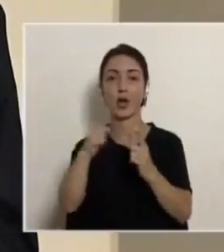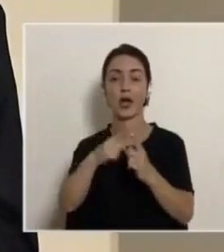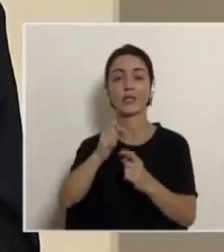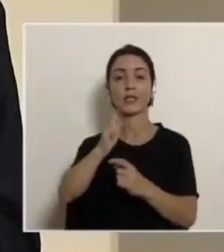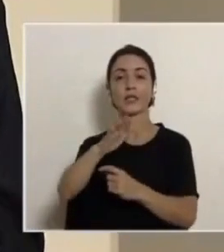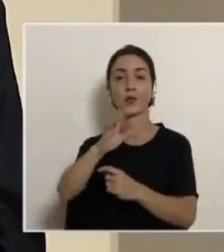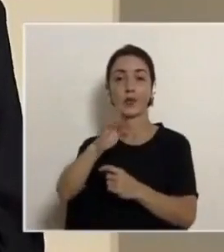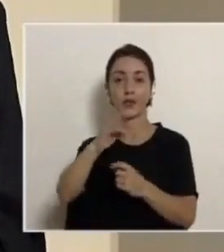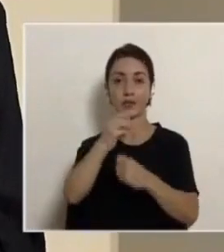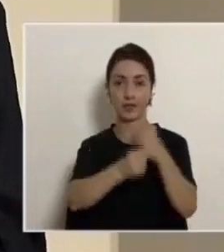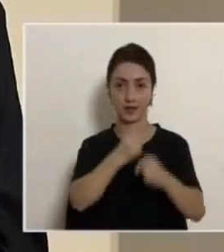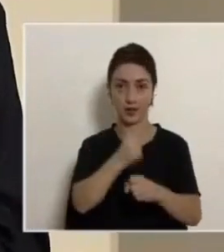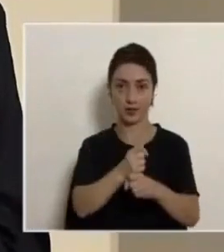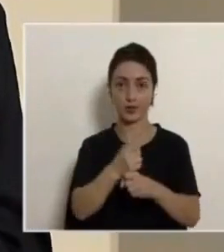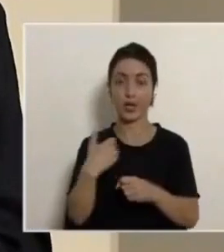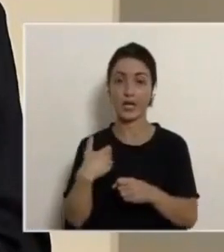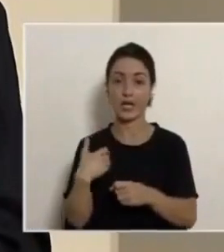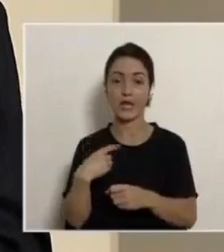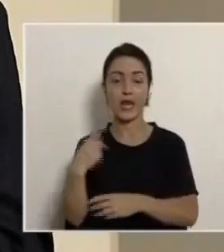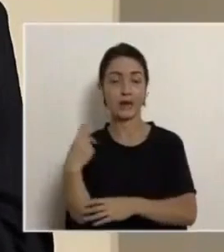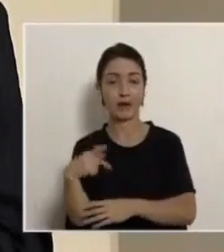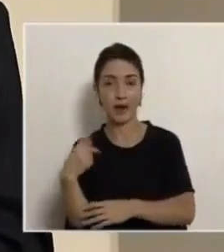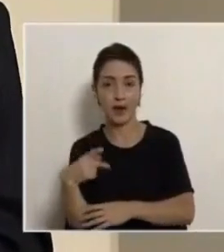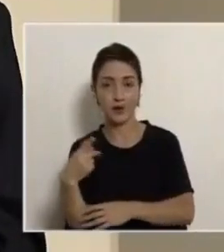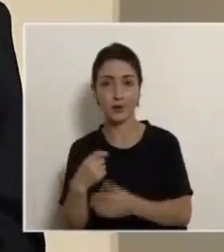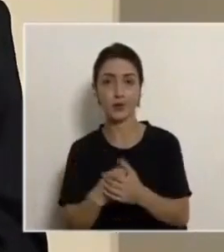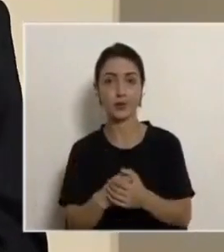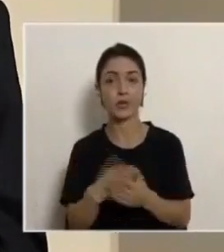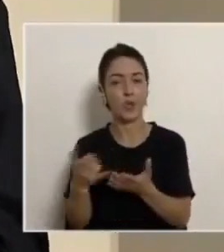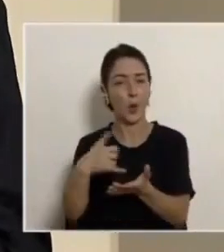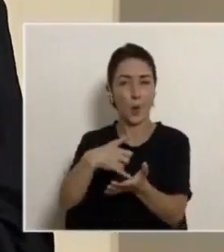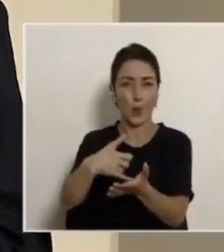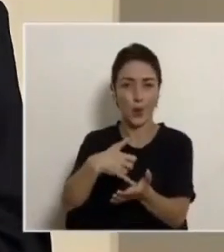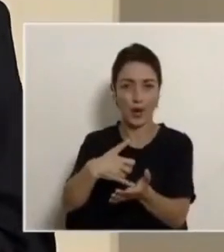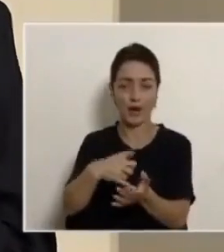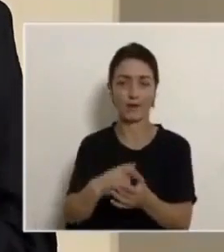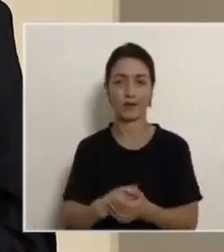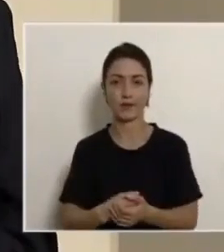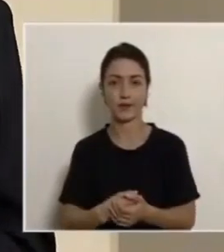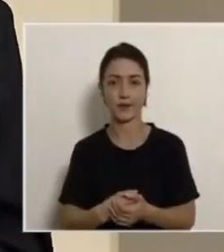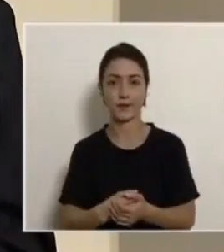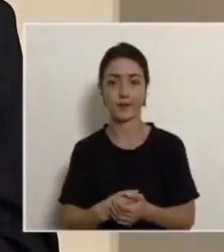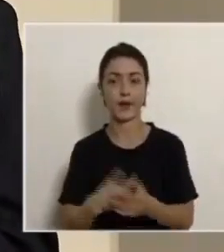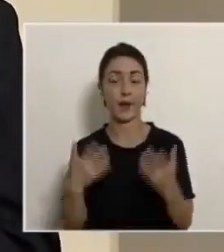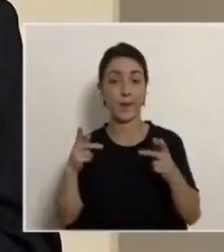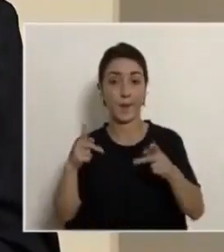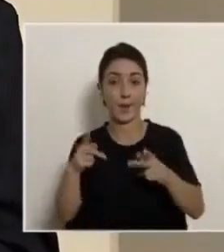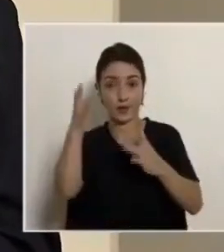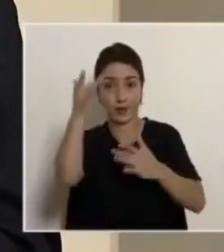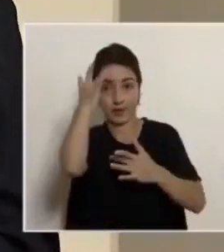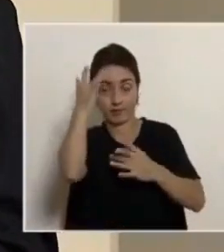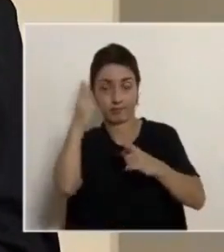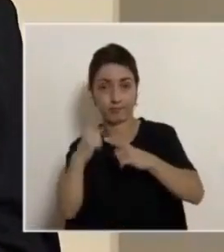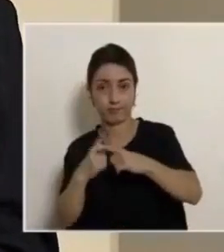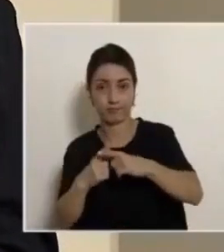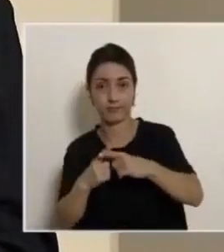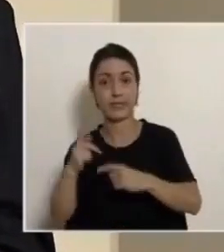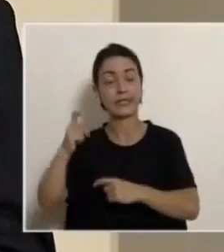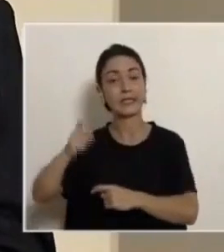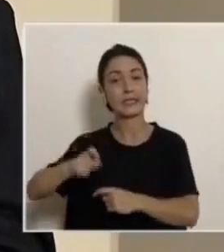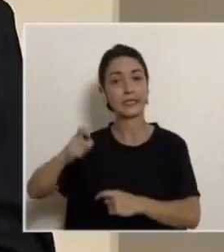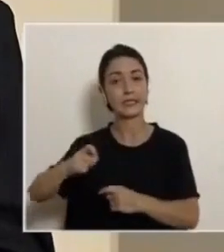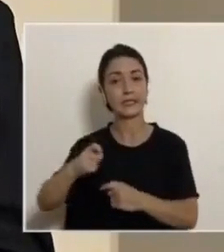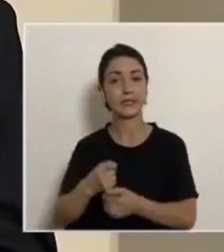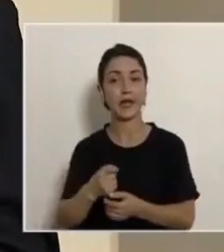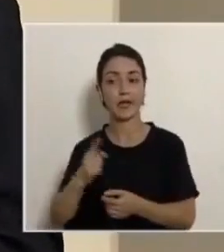años que tienen factores de riesgo que la hacen muy vulnerables en el caso de contagiarse y que por tanto ameritan